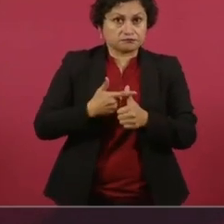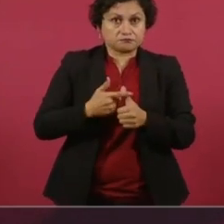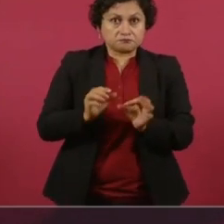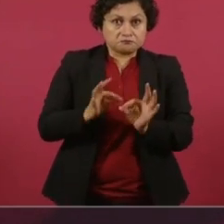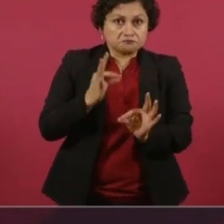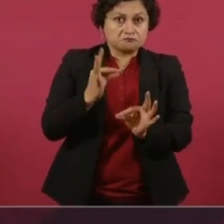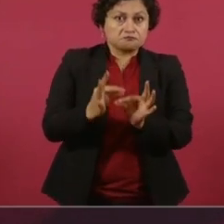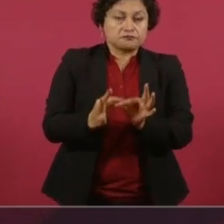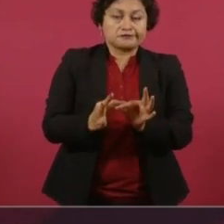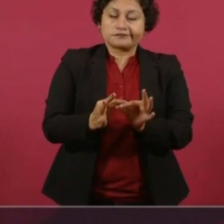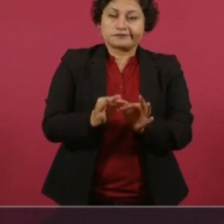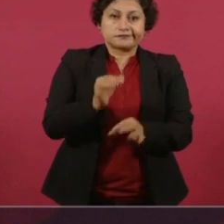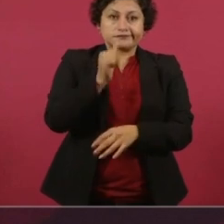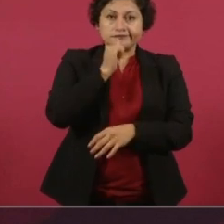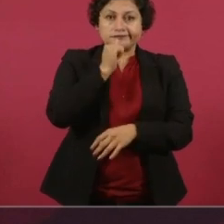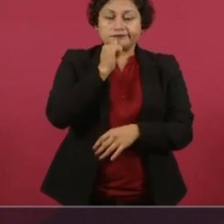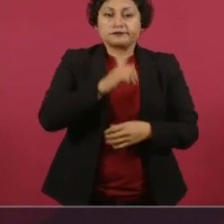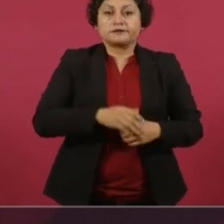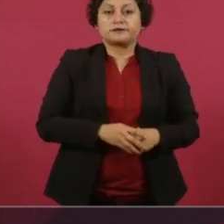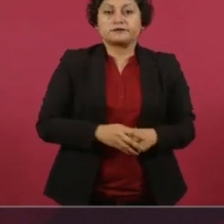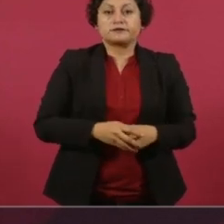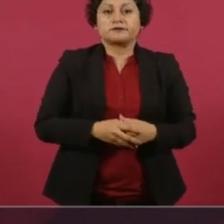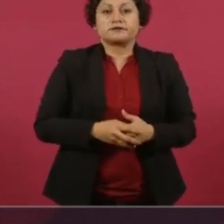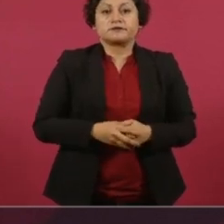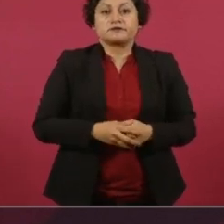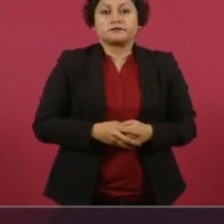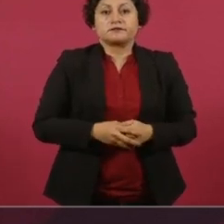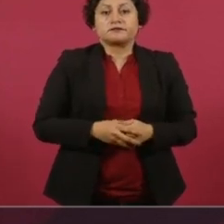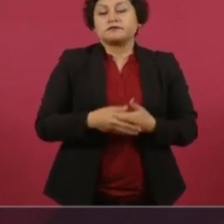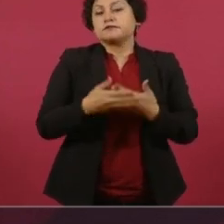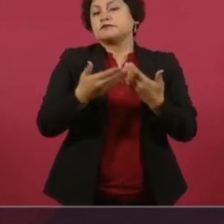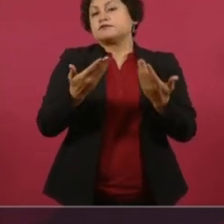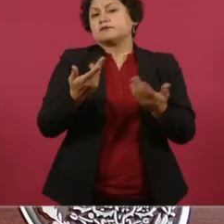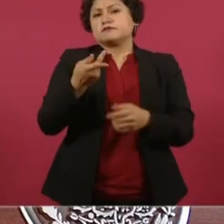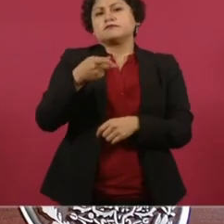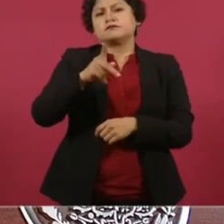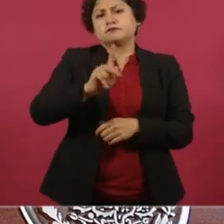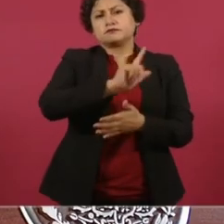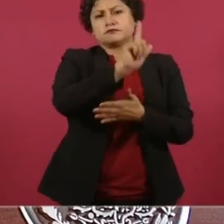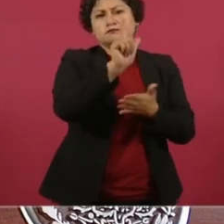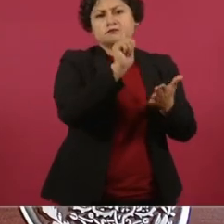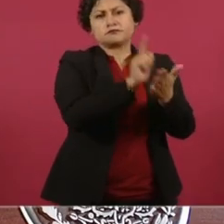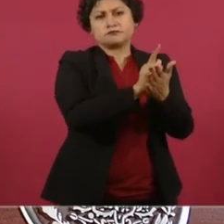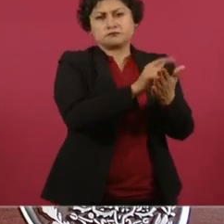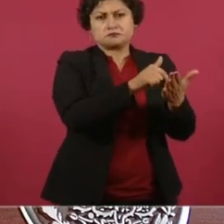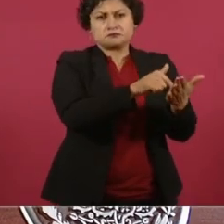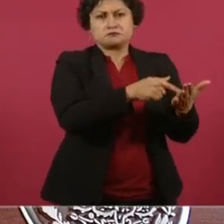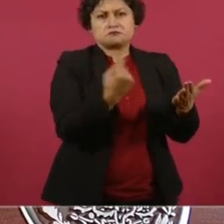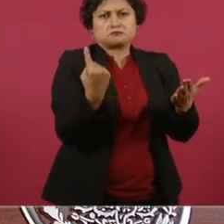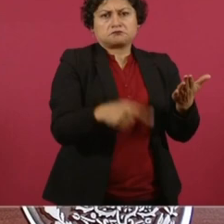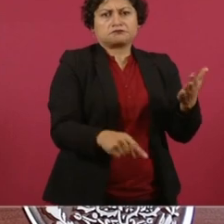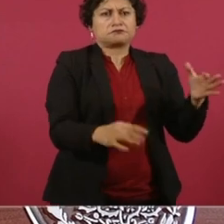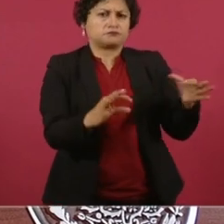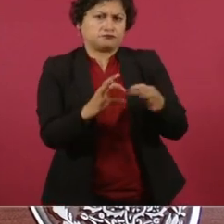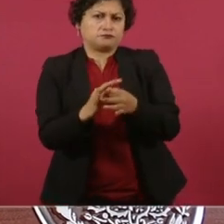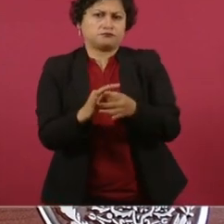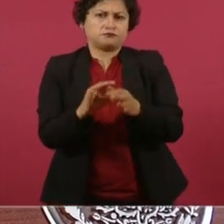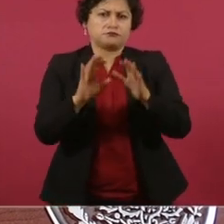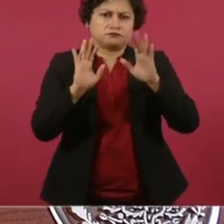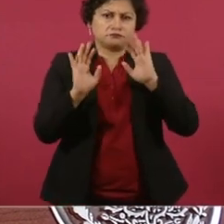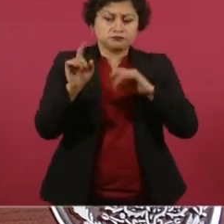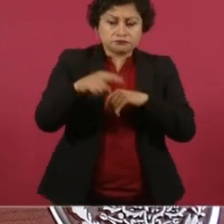precisa. Se actuaría de conformidad con la ley en el caso de que